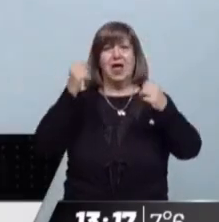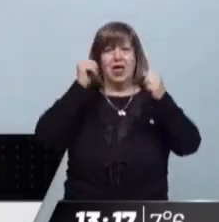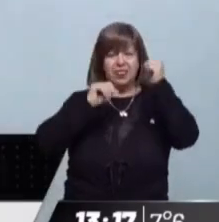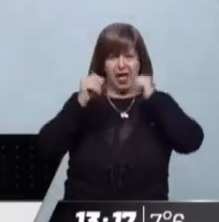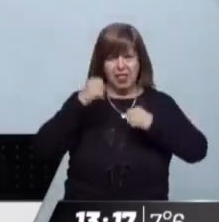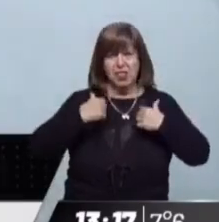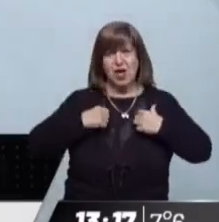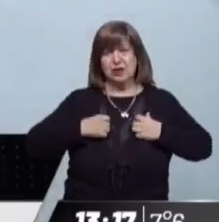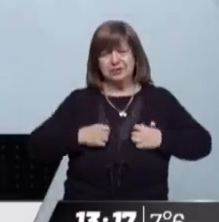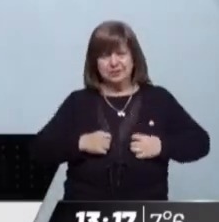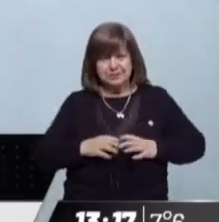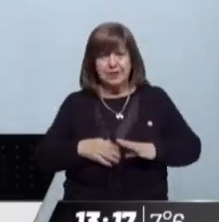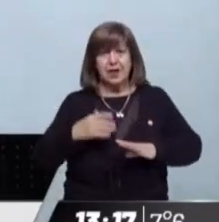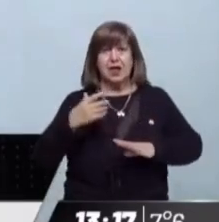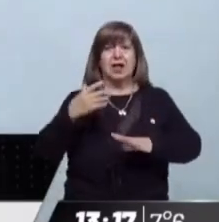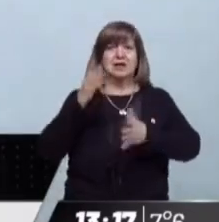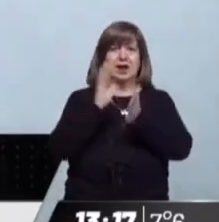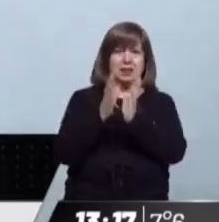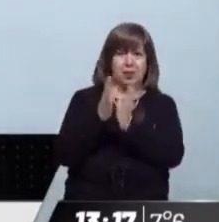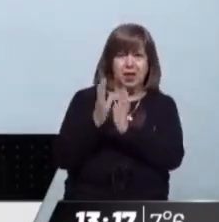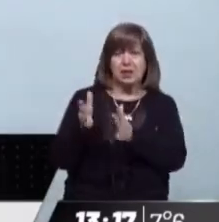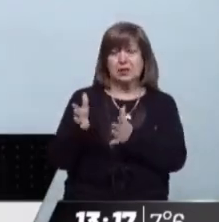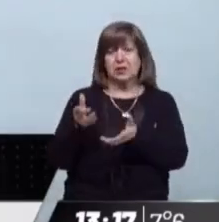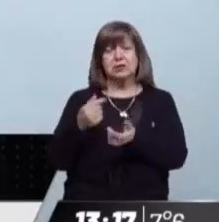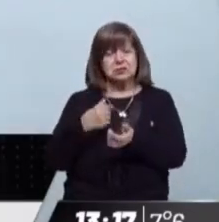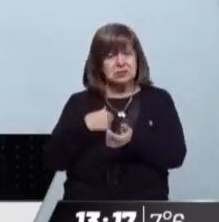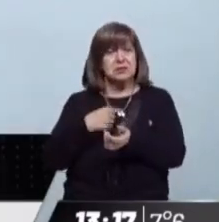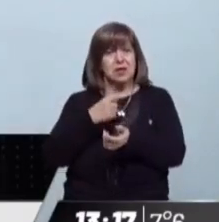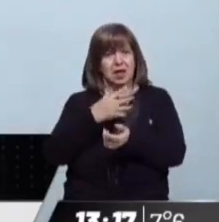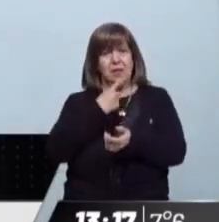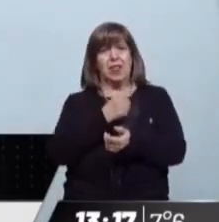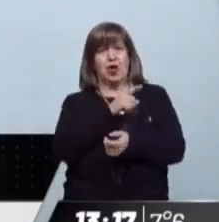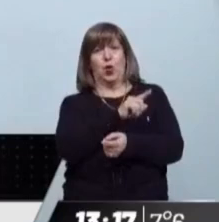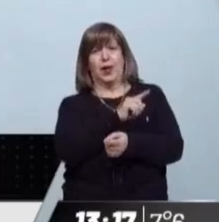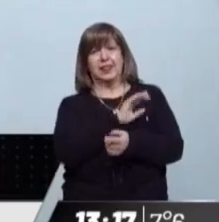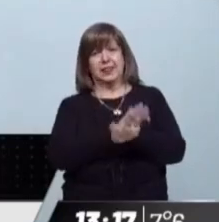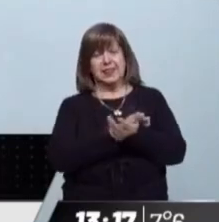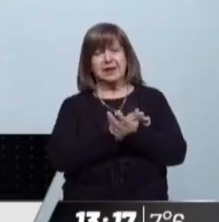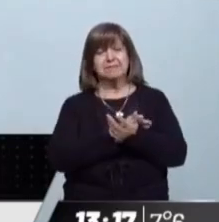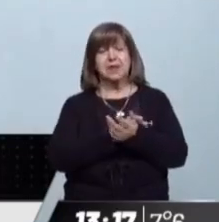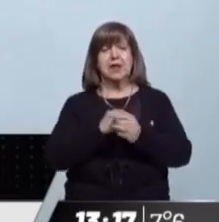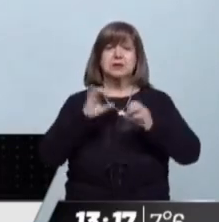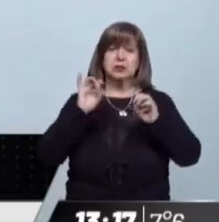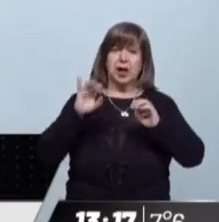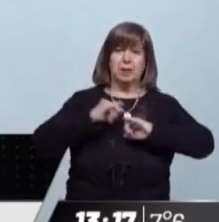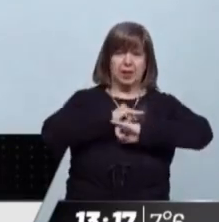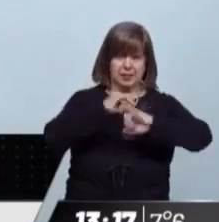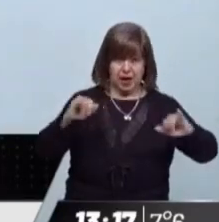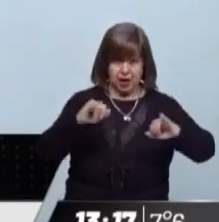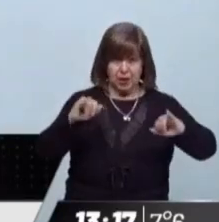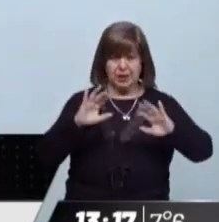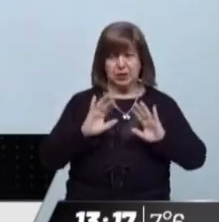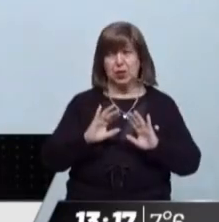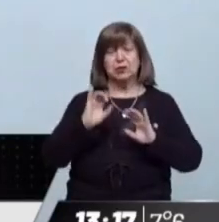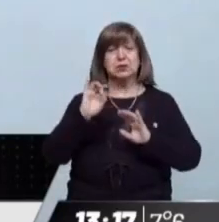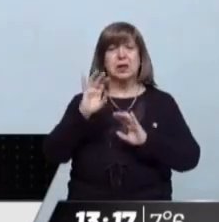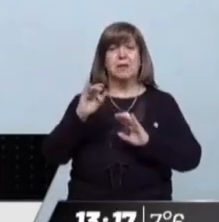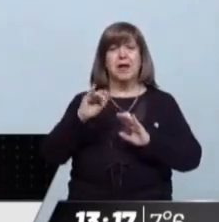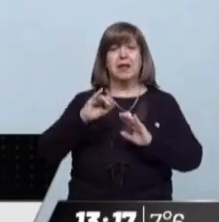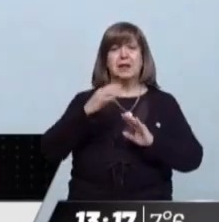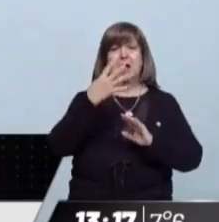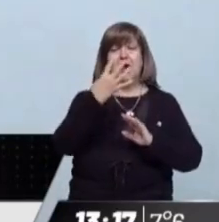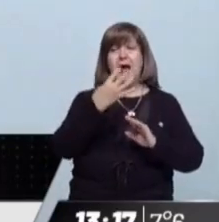psicológicos por eso y tratamientos de por vida digamos en este contexto queremos contar esta situación que la justicia tien radicada 47